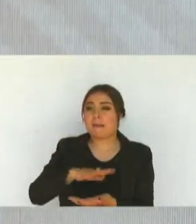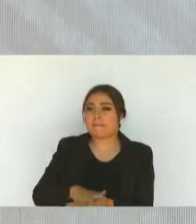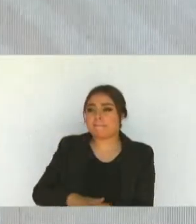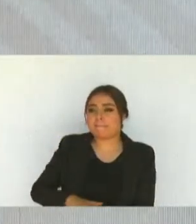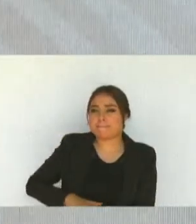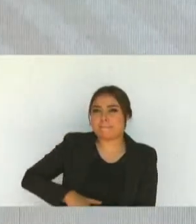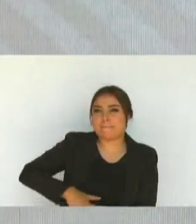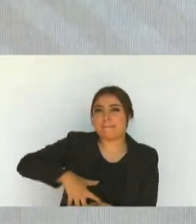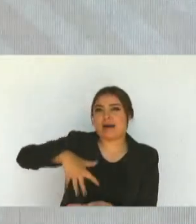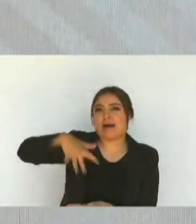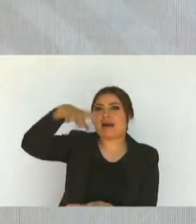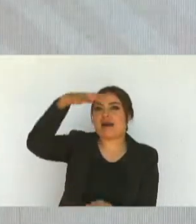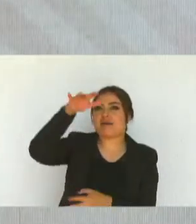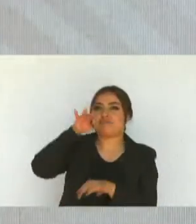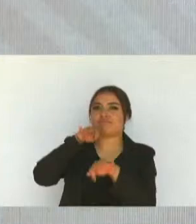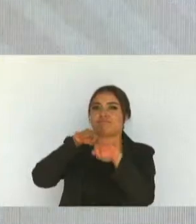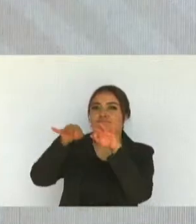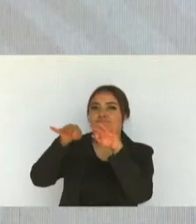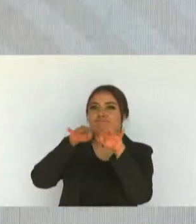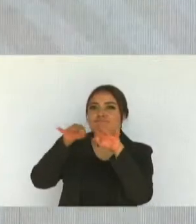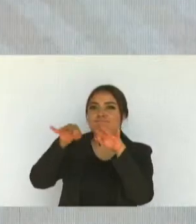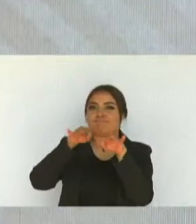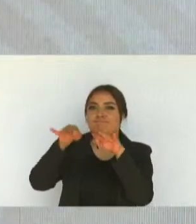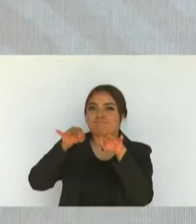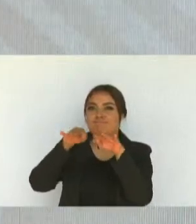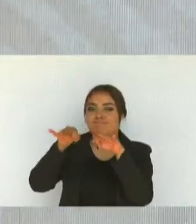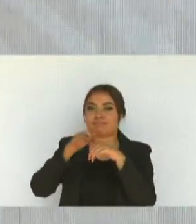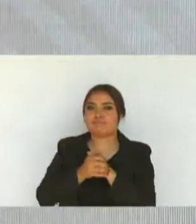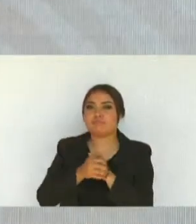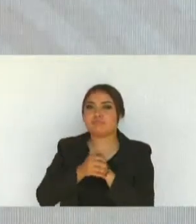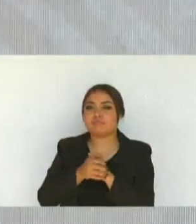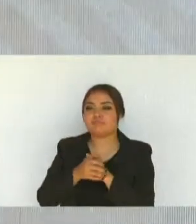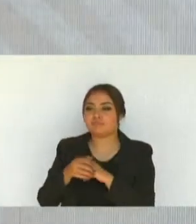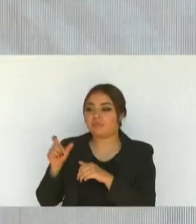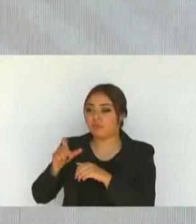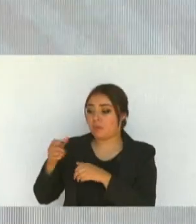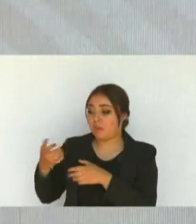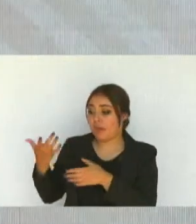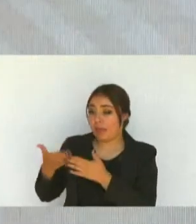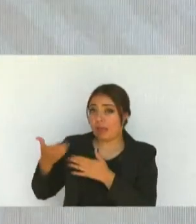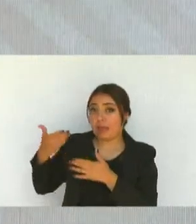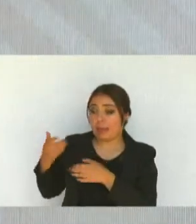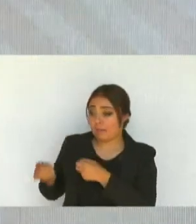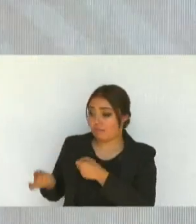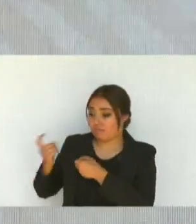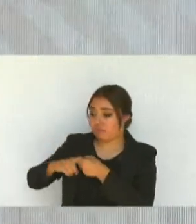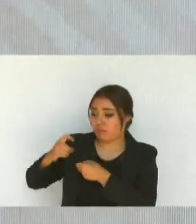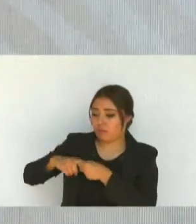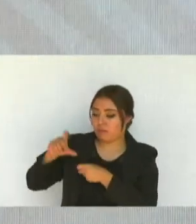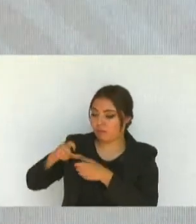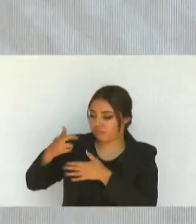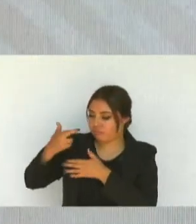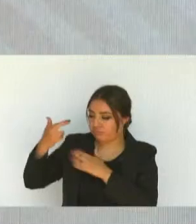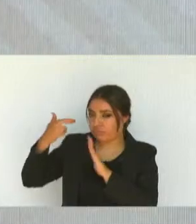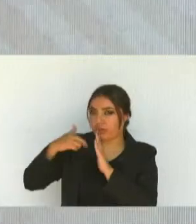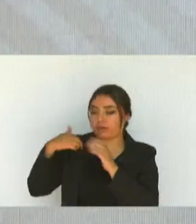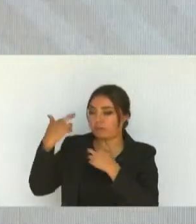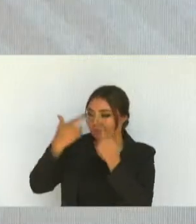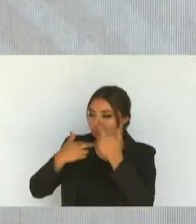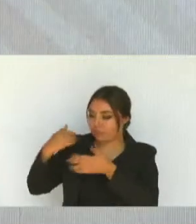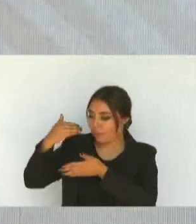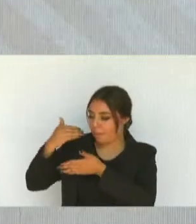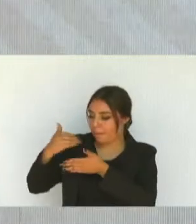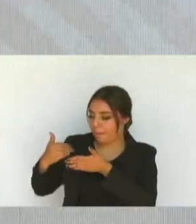oportunidades laborales para el primer trimestre desde que se tiene registro en el IMSS y en Coahuila. Se posiciona en el